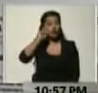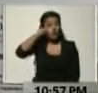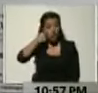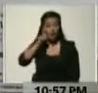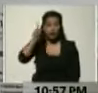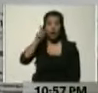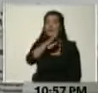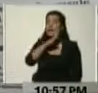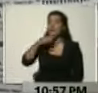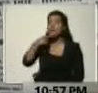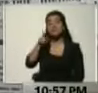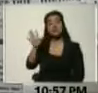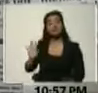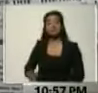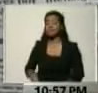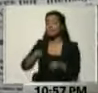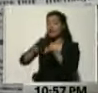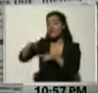Cuba.